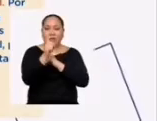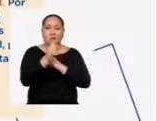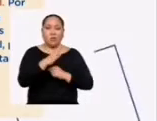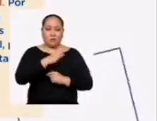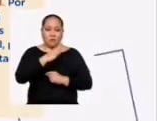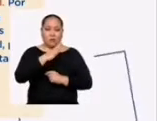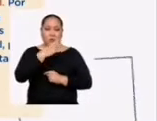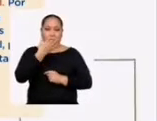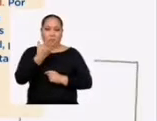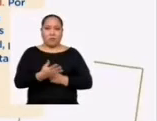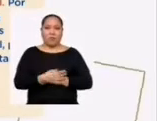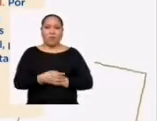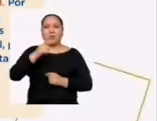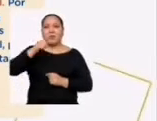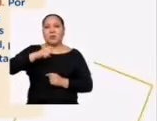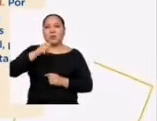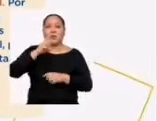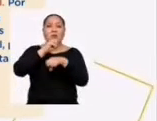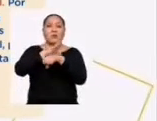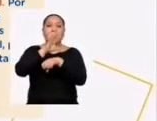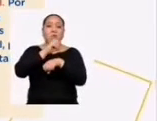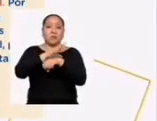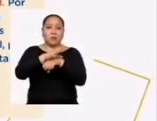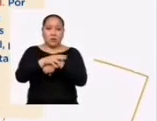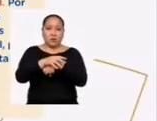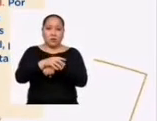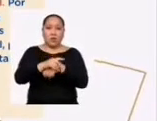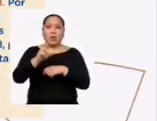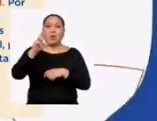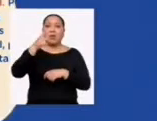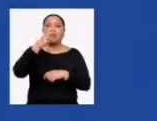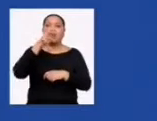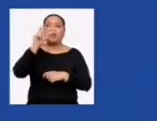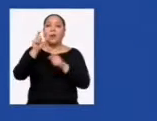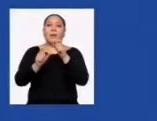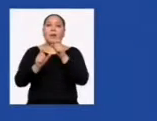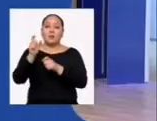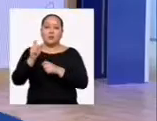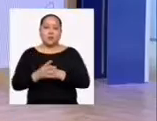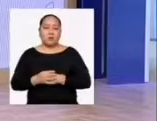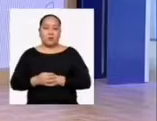un registro formal, se recomienda el uso de la tercera persona.